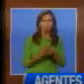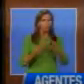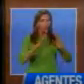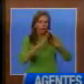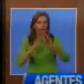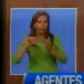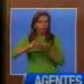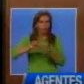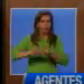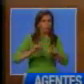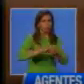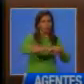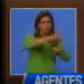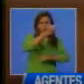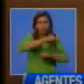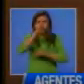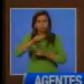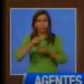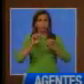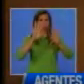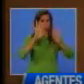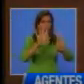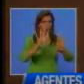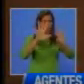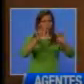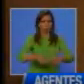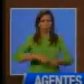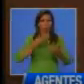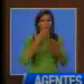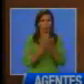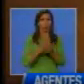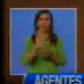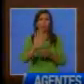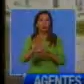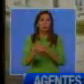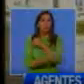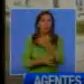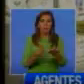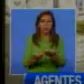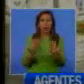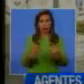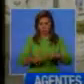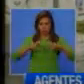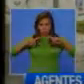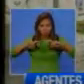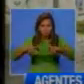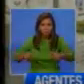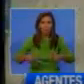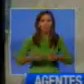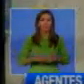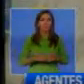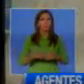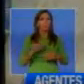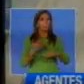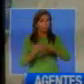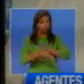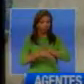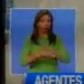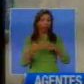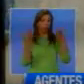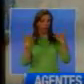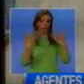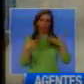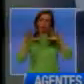distintas ciudades, se detuvo a 8 personas más cuya nacionalidad se verifica. En las próximas horas serán las respectivas audiencias en